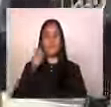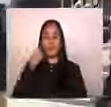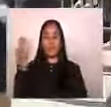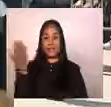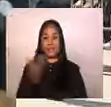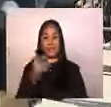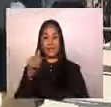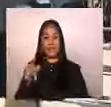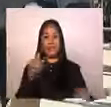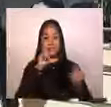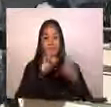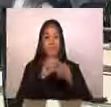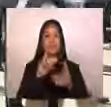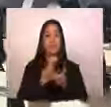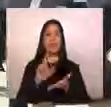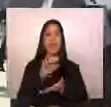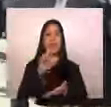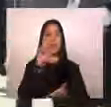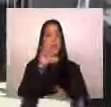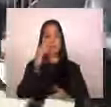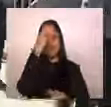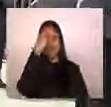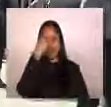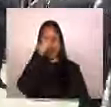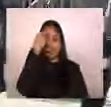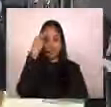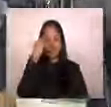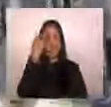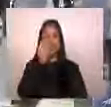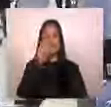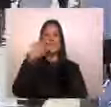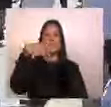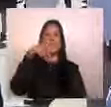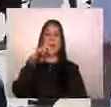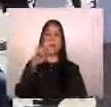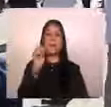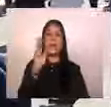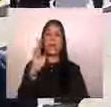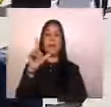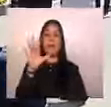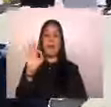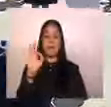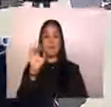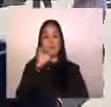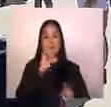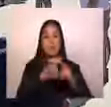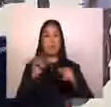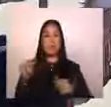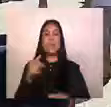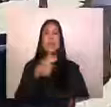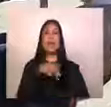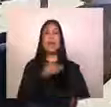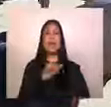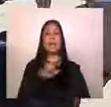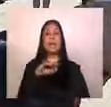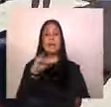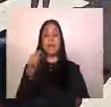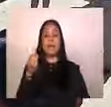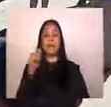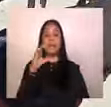Damos la bienvenida al Colegio Católico San Pablo, Ana María Palacios